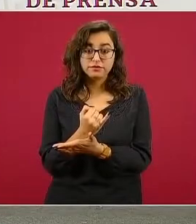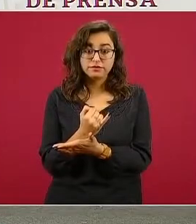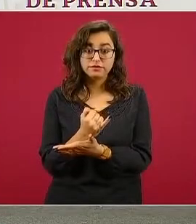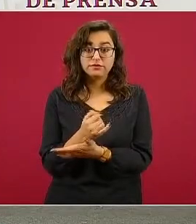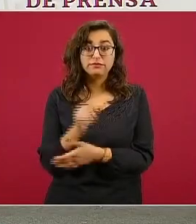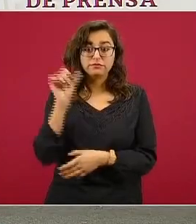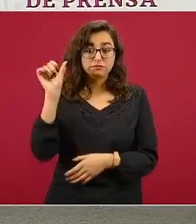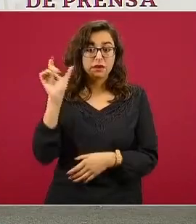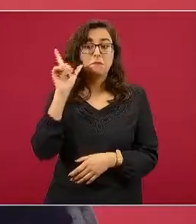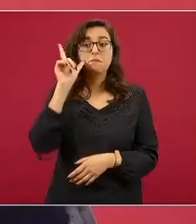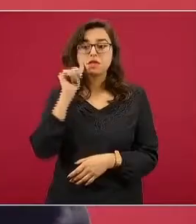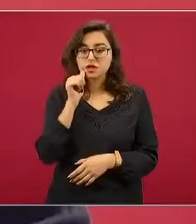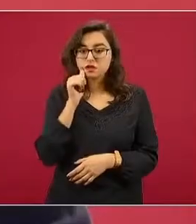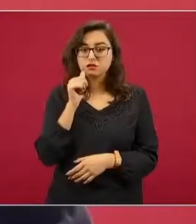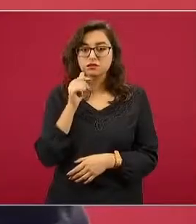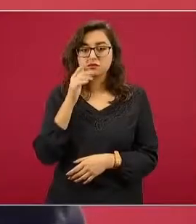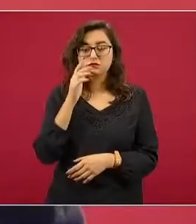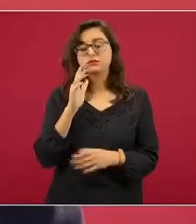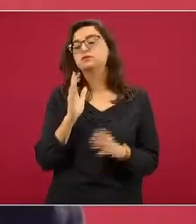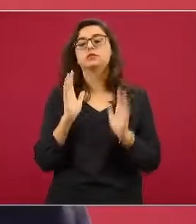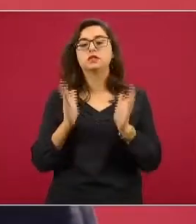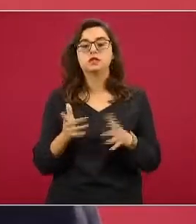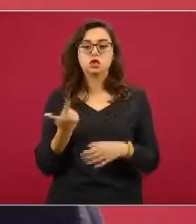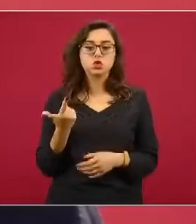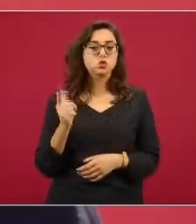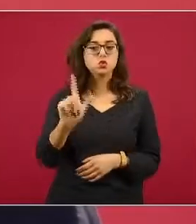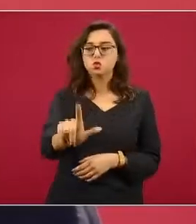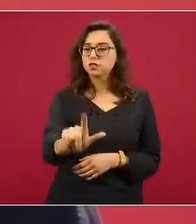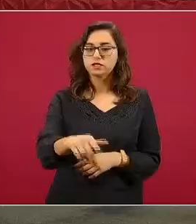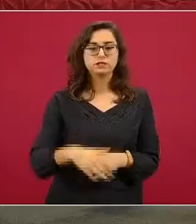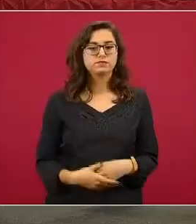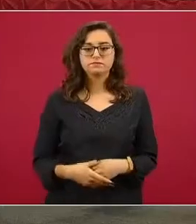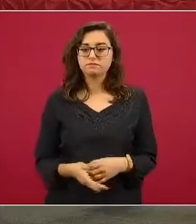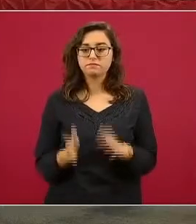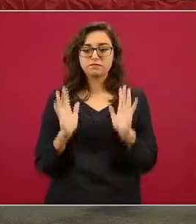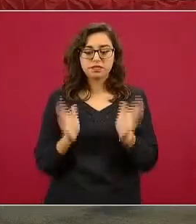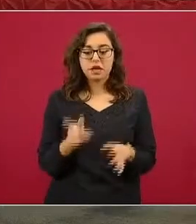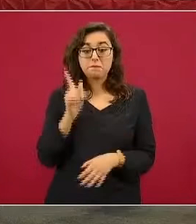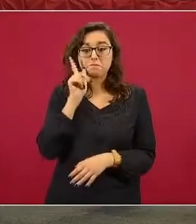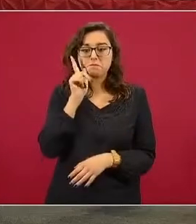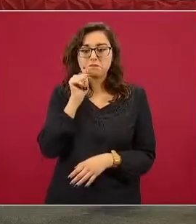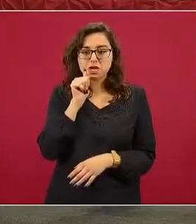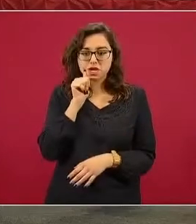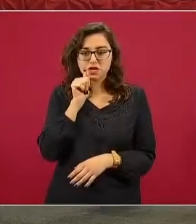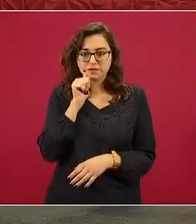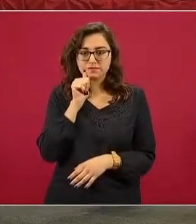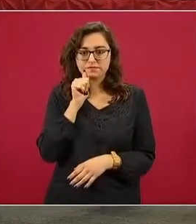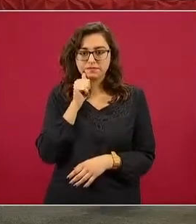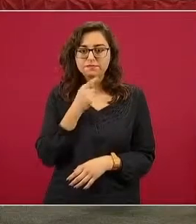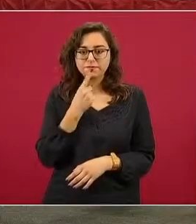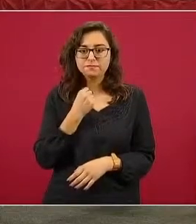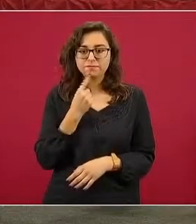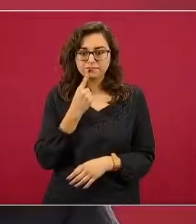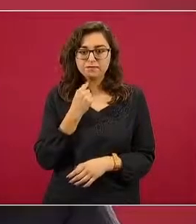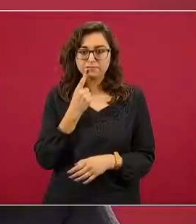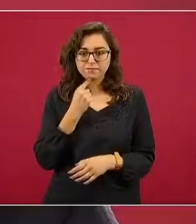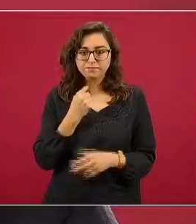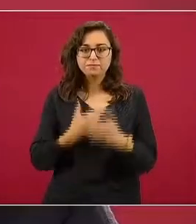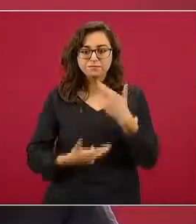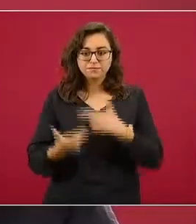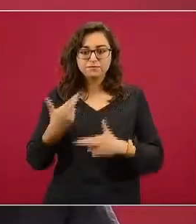a partir de mañana, en vez del próximo lunes, como correspondería si lo mostramos aquí. Qué